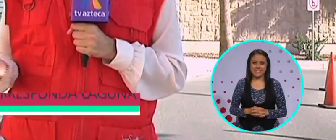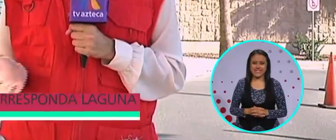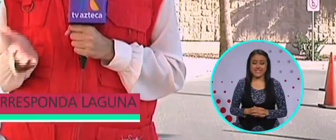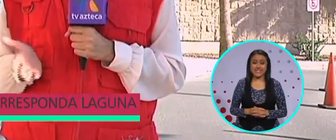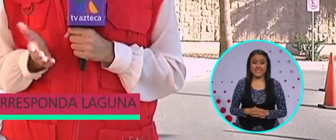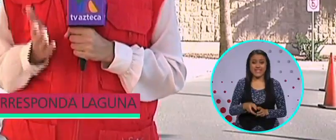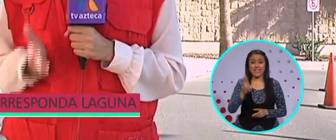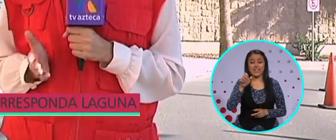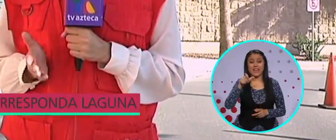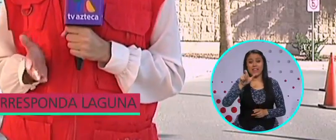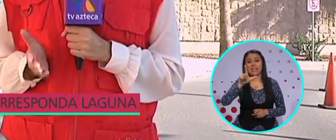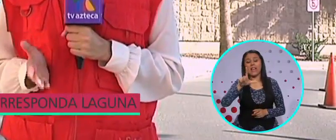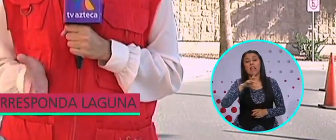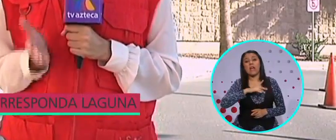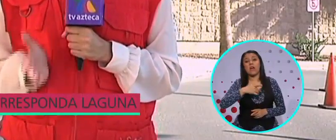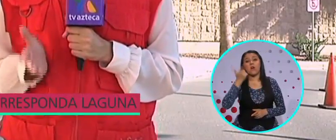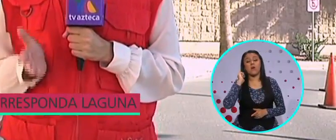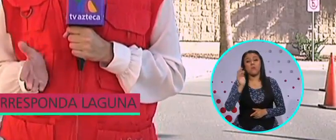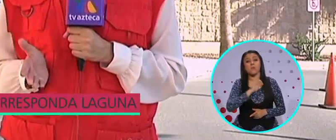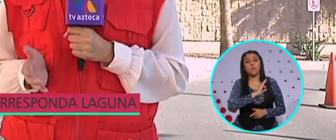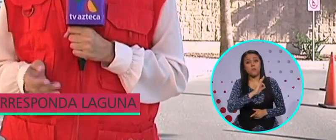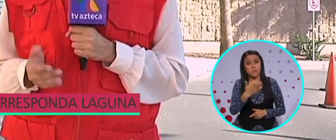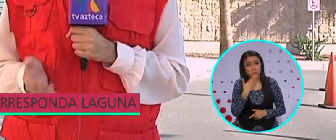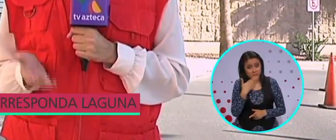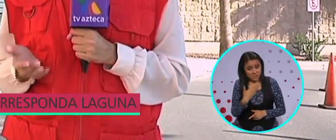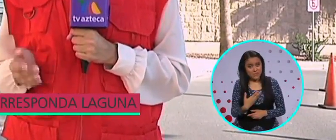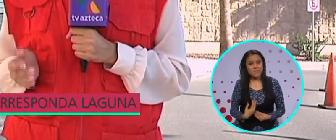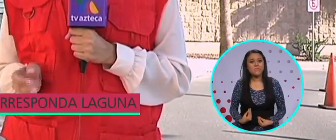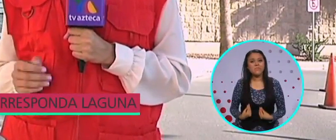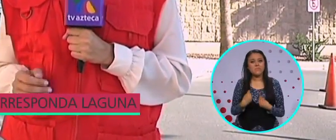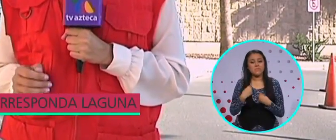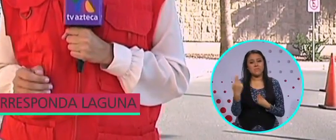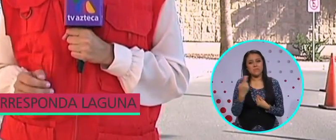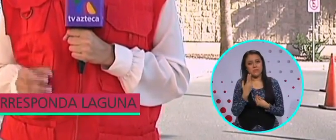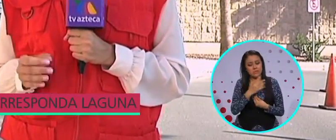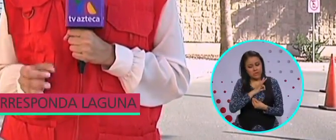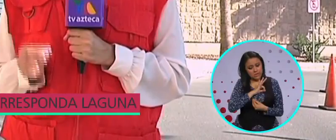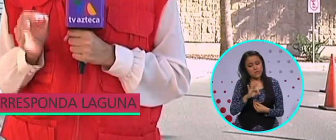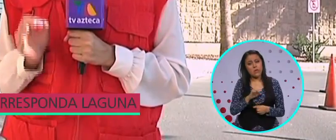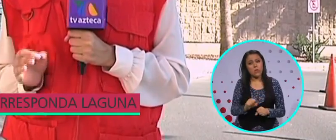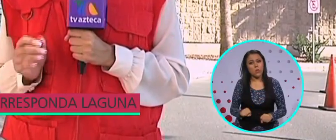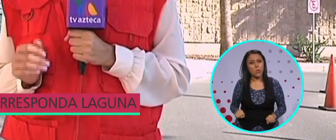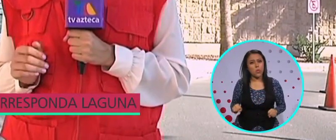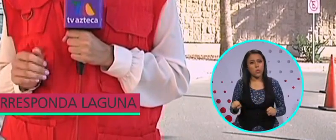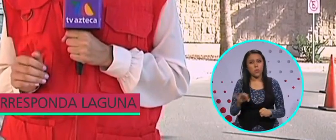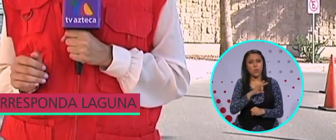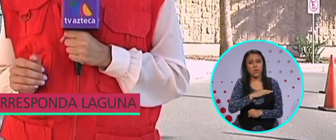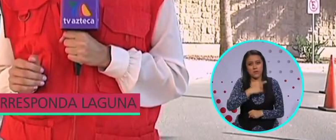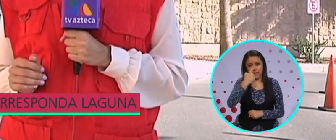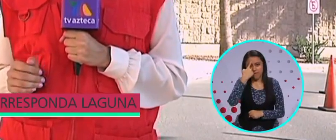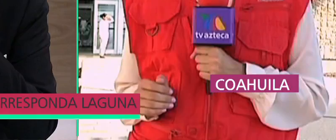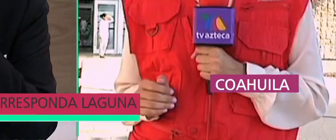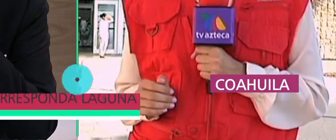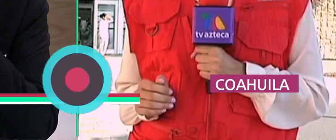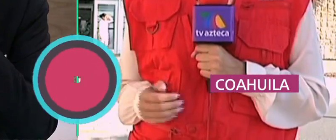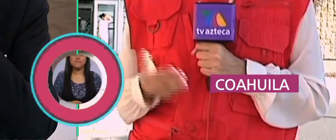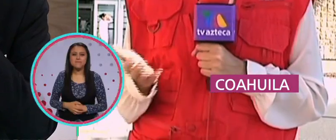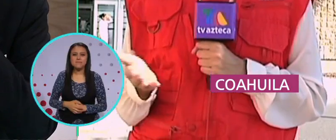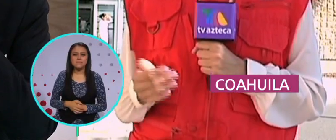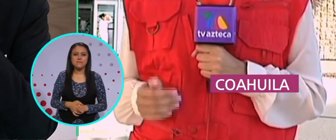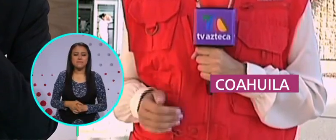raquel tiene la esperanza de vivir una vida digna y una silla de ruedas eléctrica podría facilitarle bastante su día a día